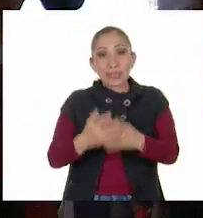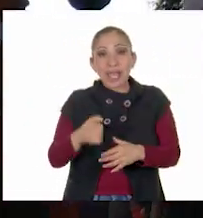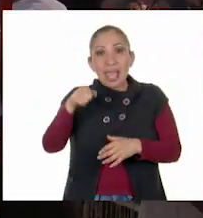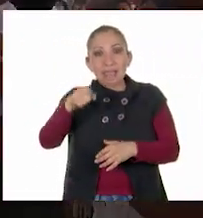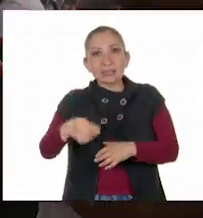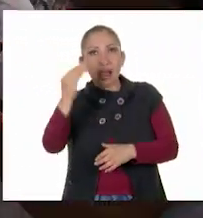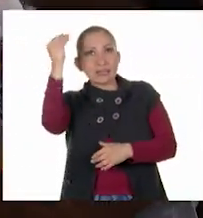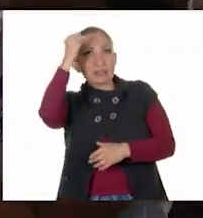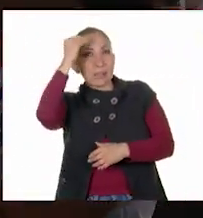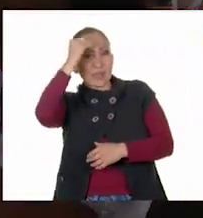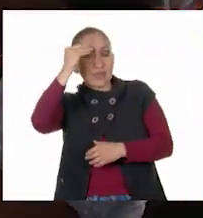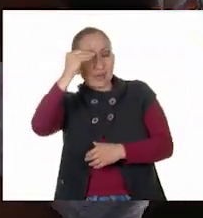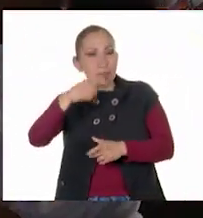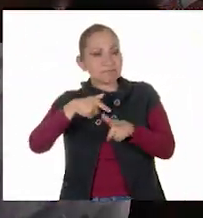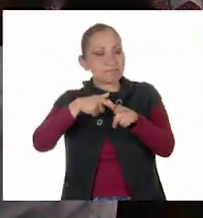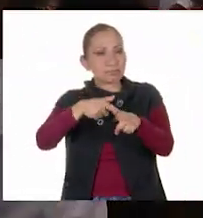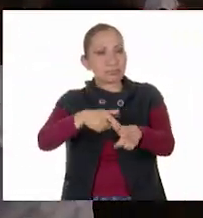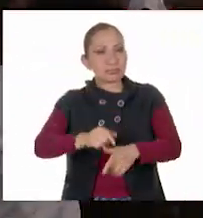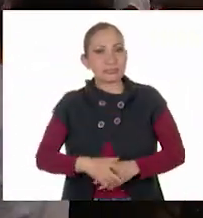esta sabiduría.